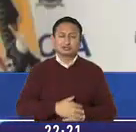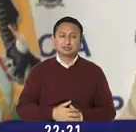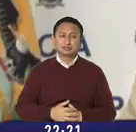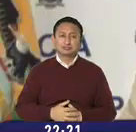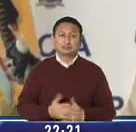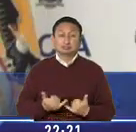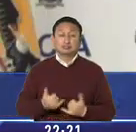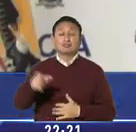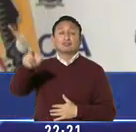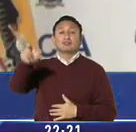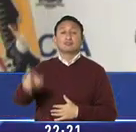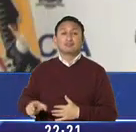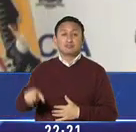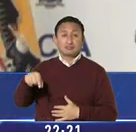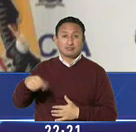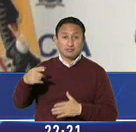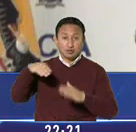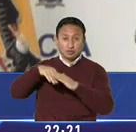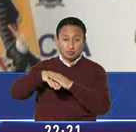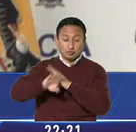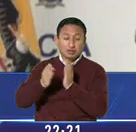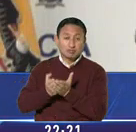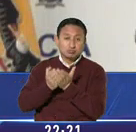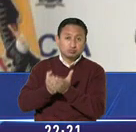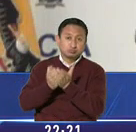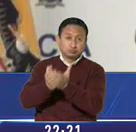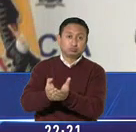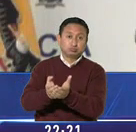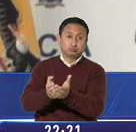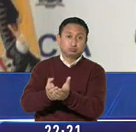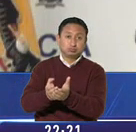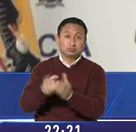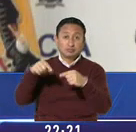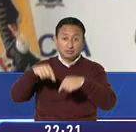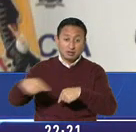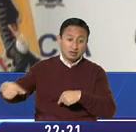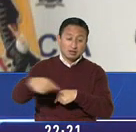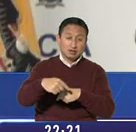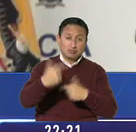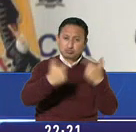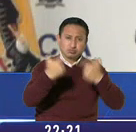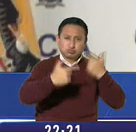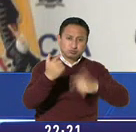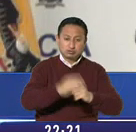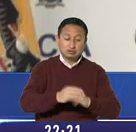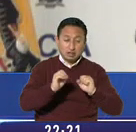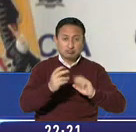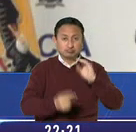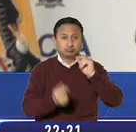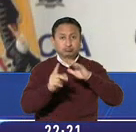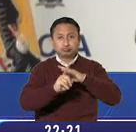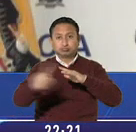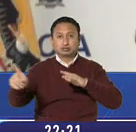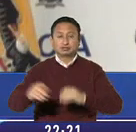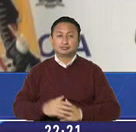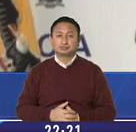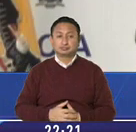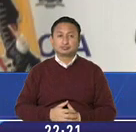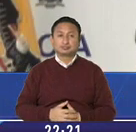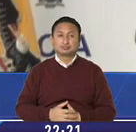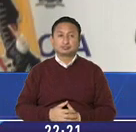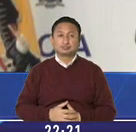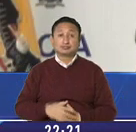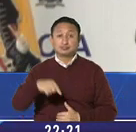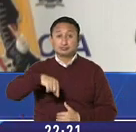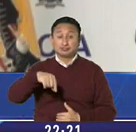los delincuentes están ingresando vía marítima, realizan su cometido y inmediatamente se dan a la fuga. Es lo que